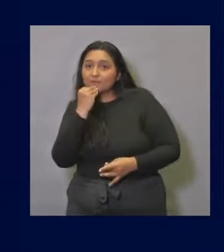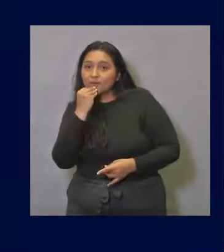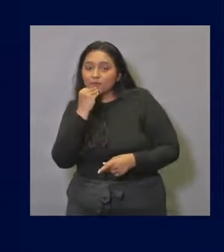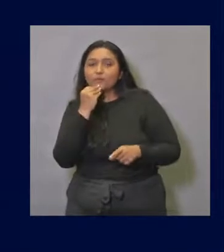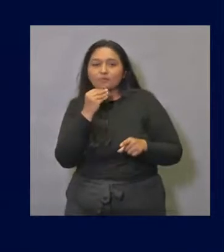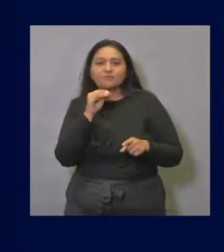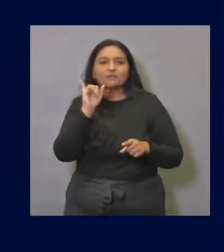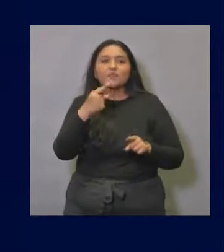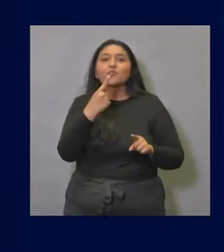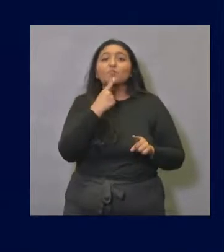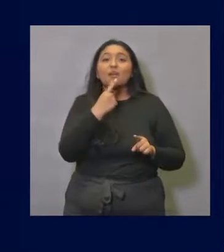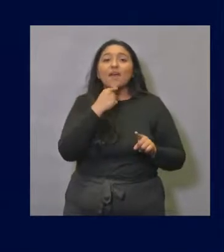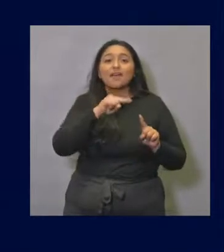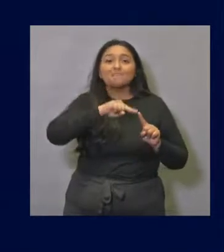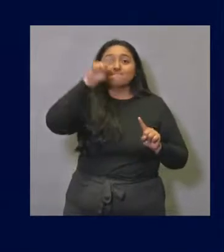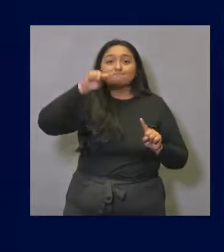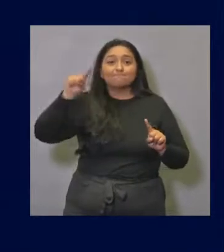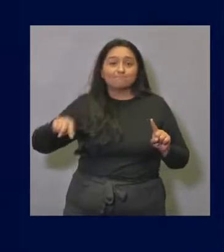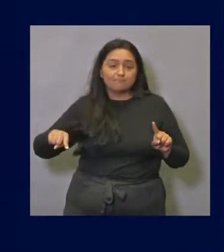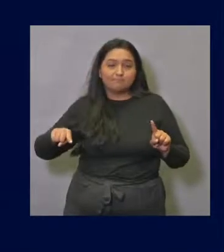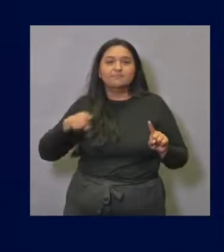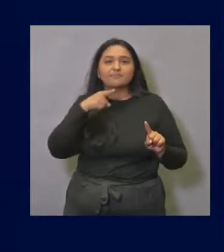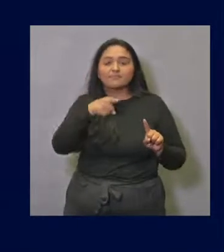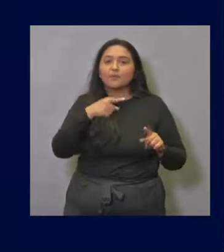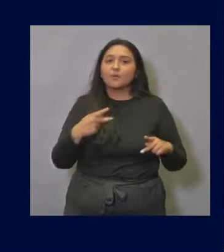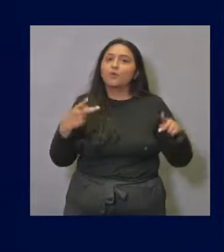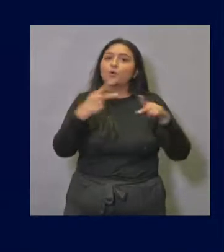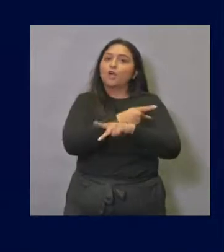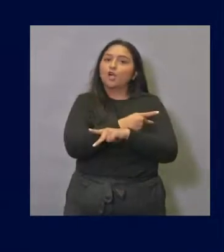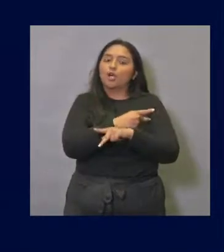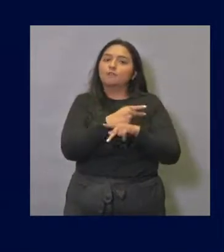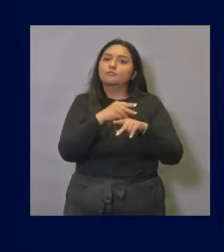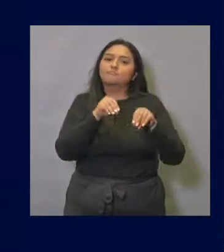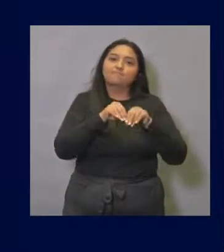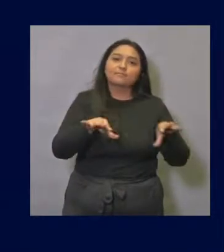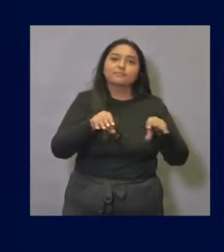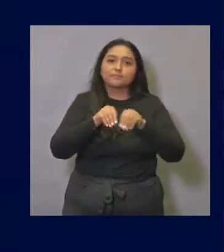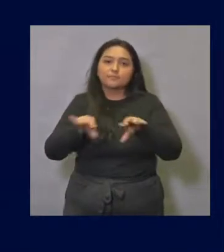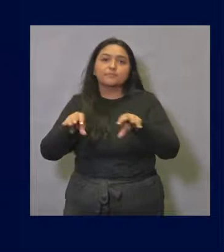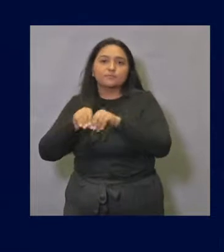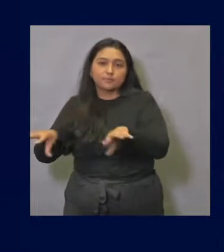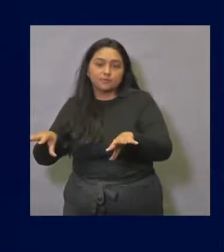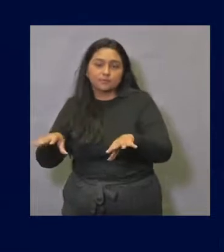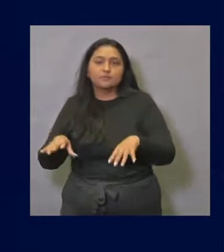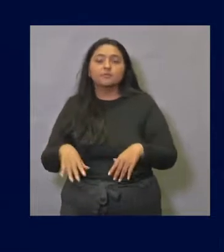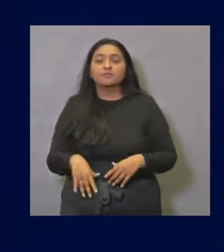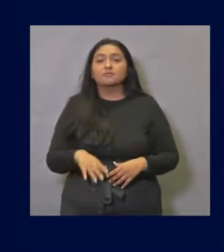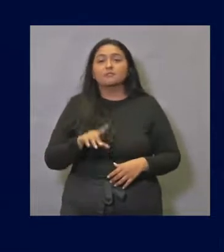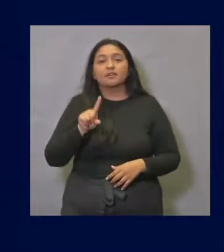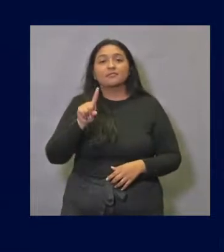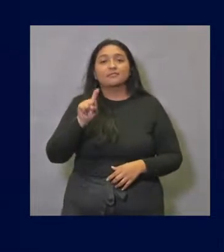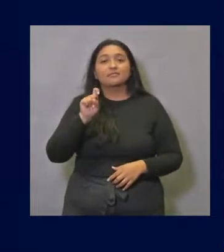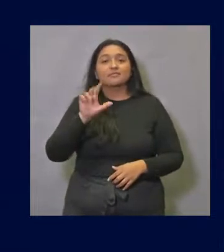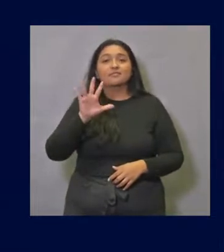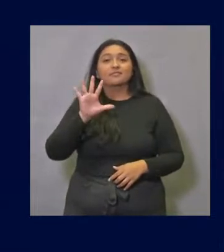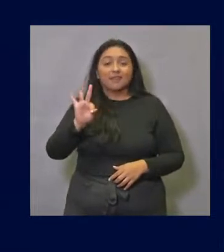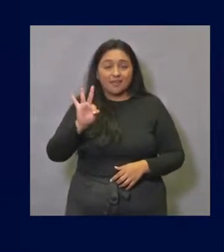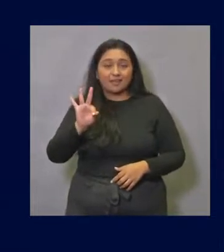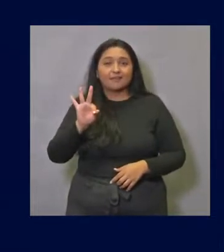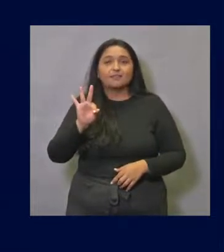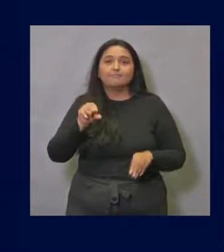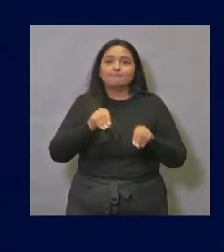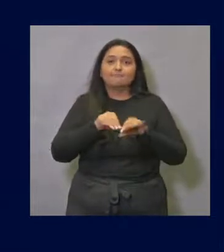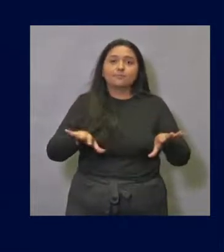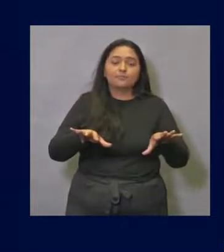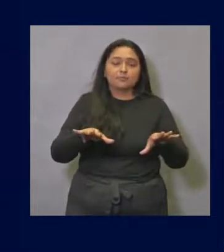representados aquí por la línea roja, tuvieron la mayor cantidad de brotes, alcanzando un máximo de 159 brotes